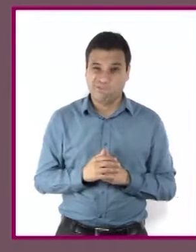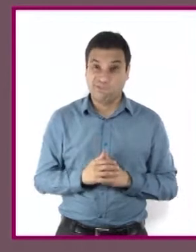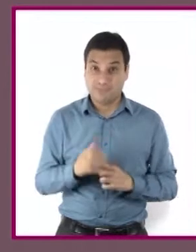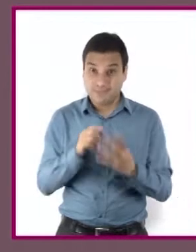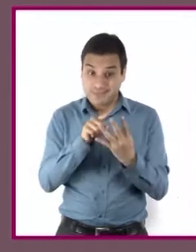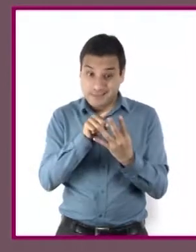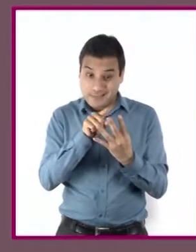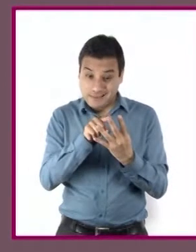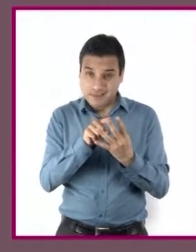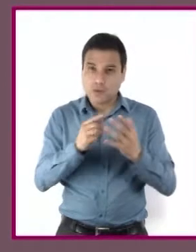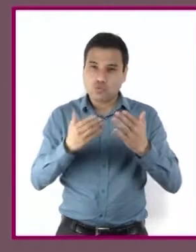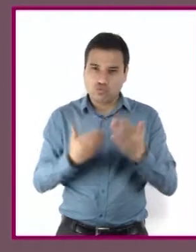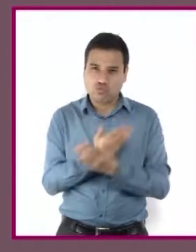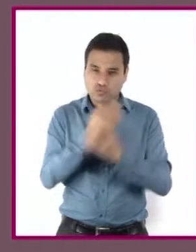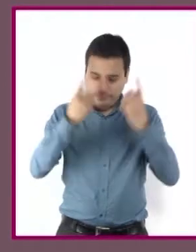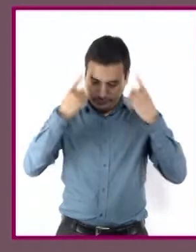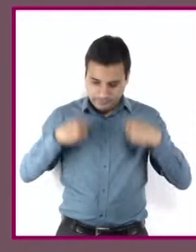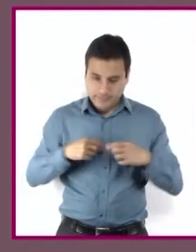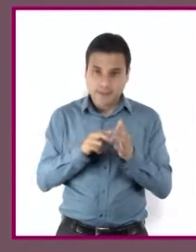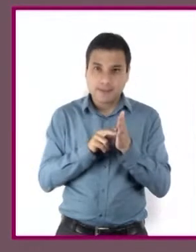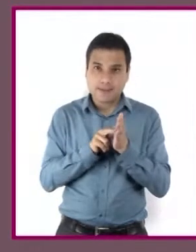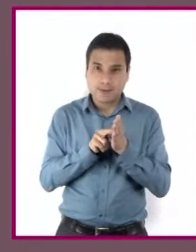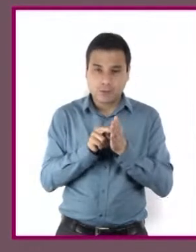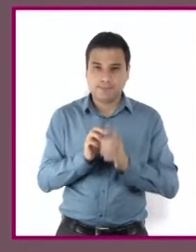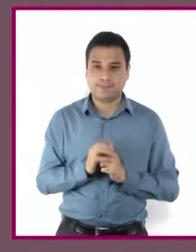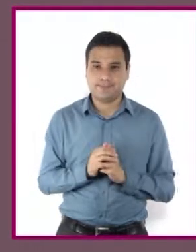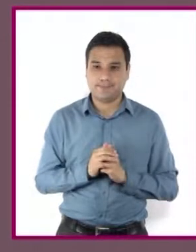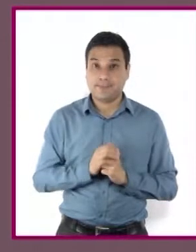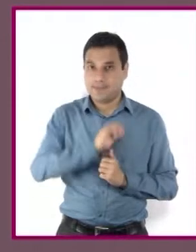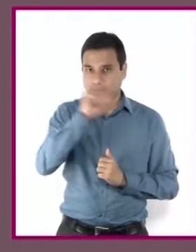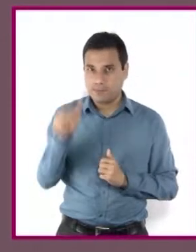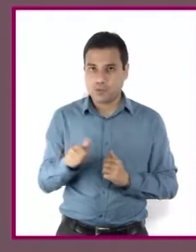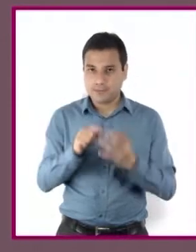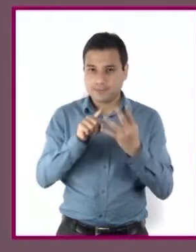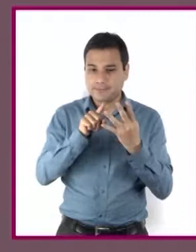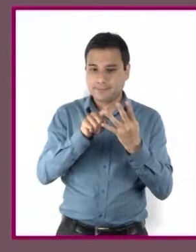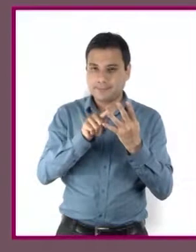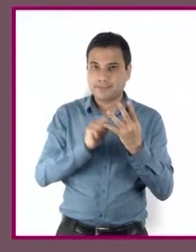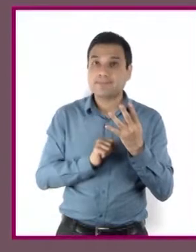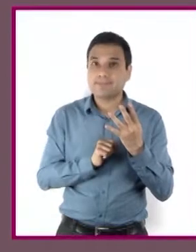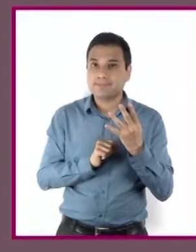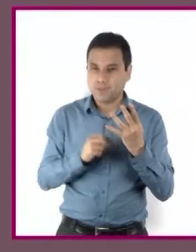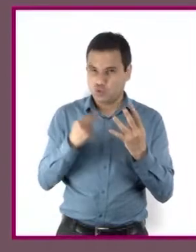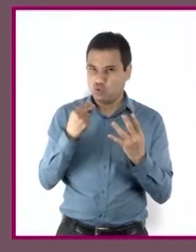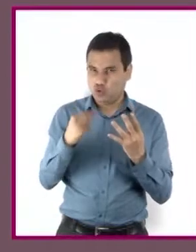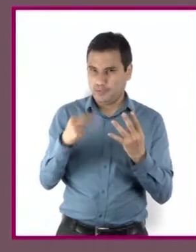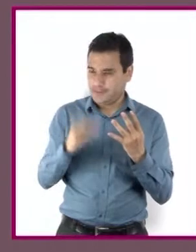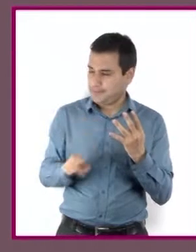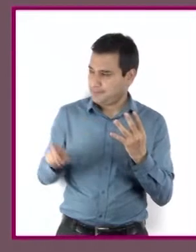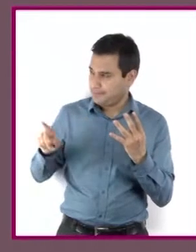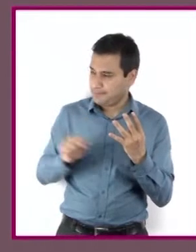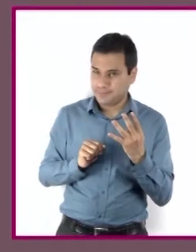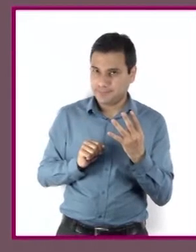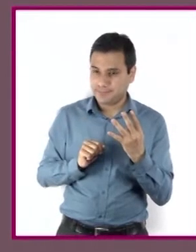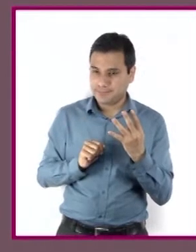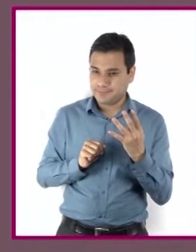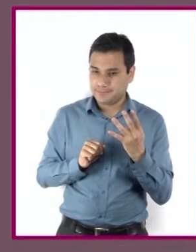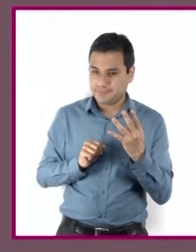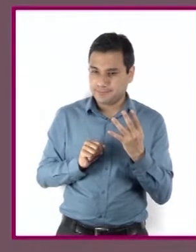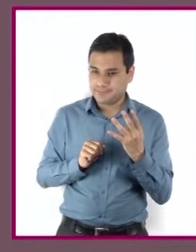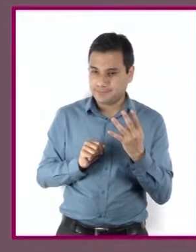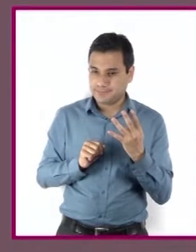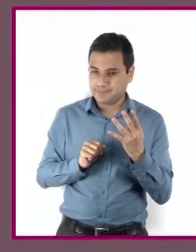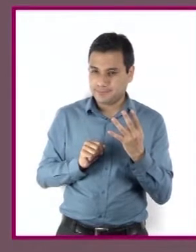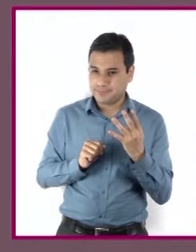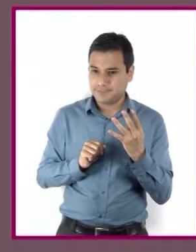Este nació negro. Al tercero llamaron Quetzalcoatl, y por otro nombre